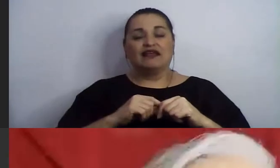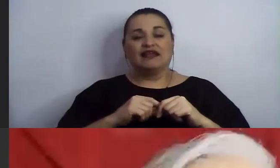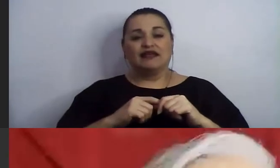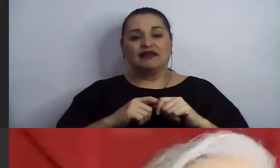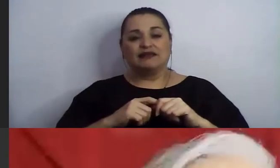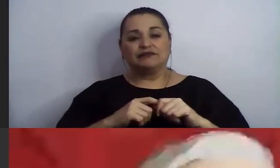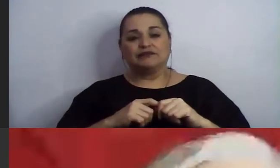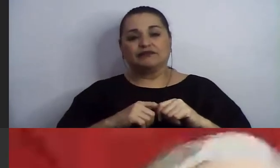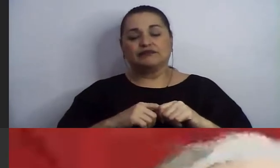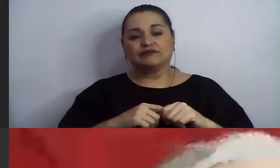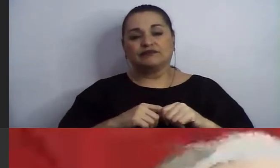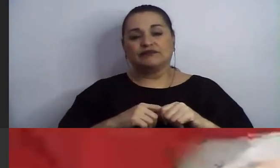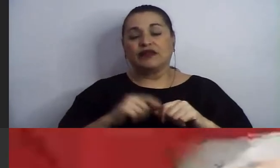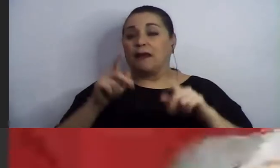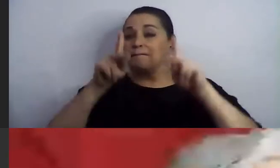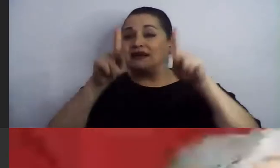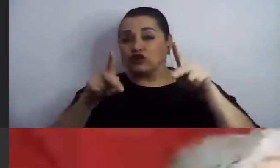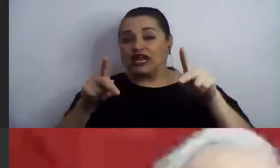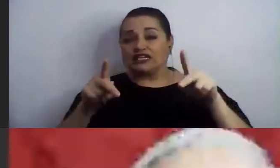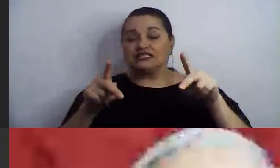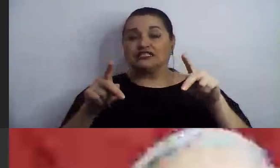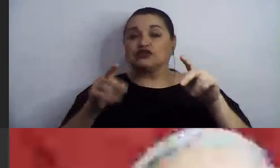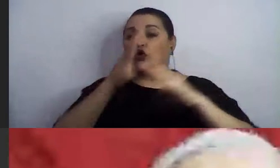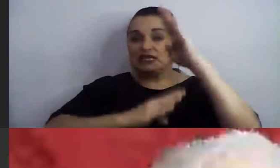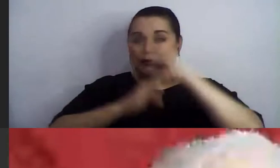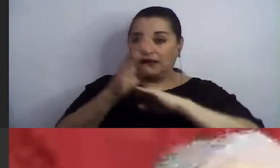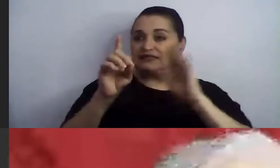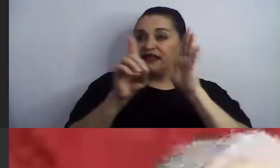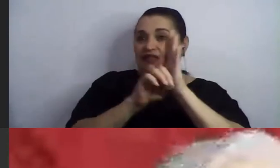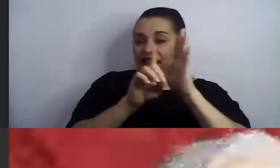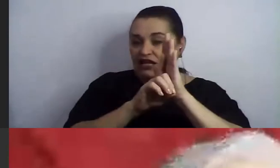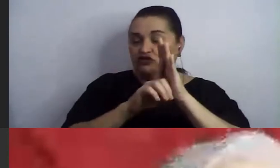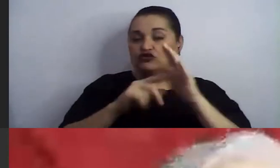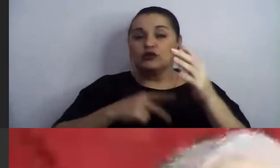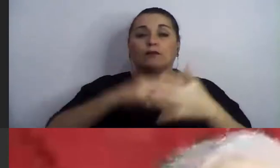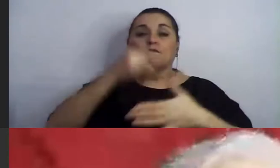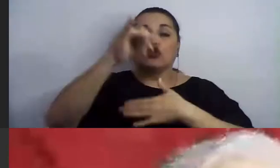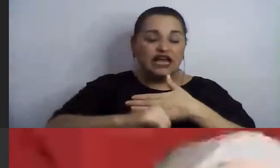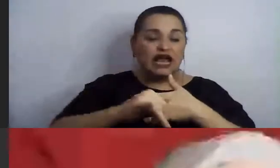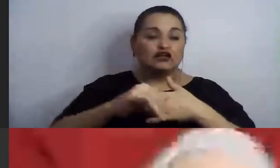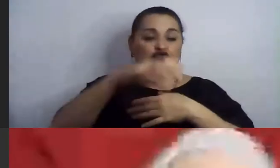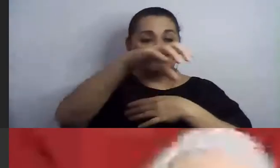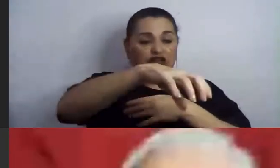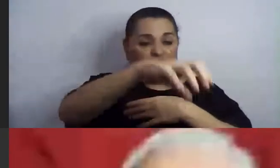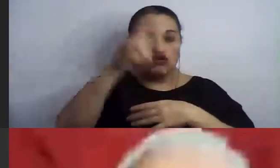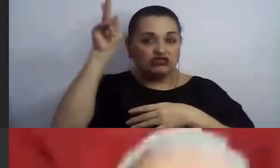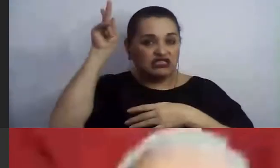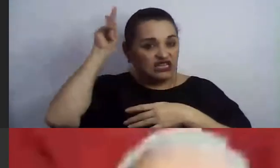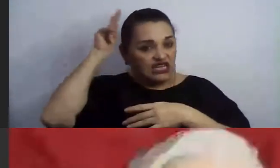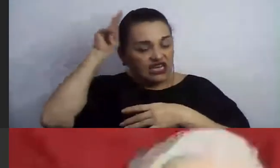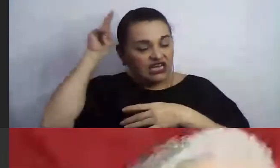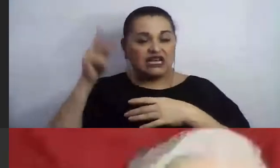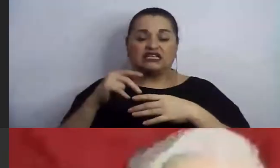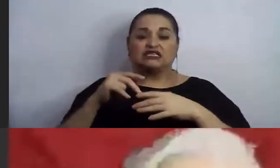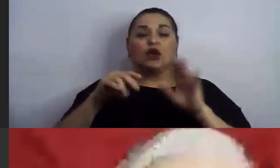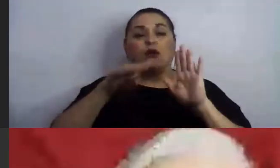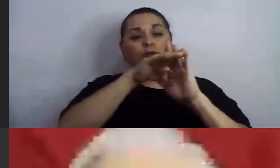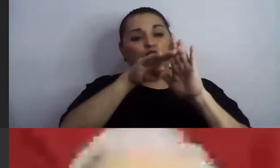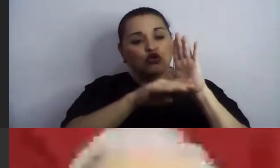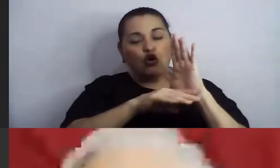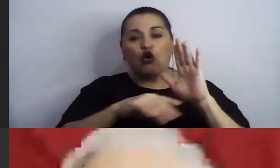la, de personas con discapacidad sobre los derechos, los proyectos de los territorios indígenas, el protocolo de consulta a los